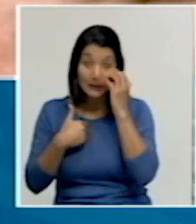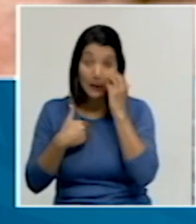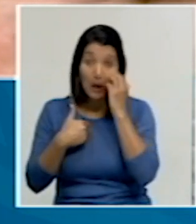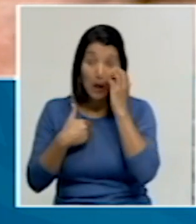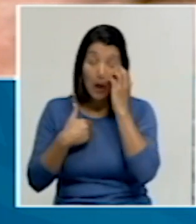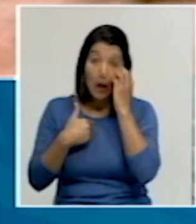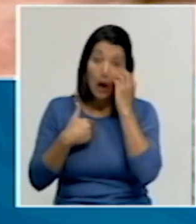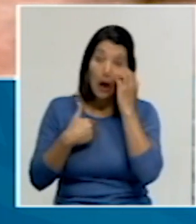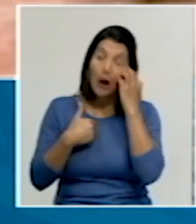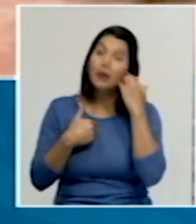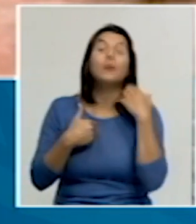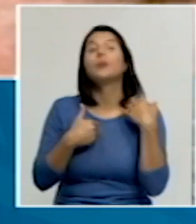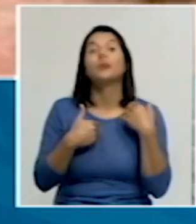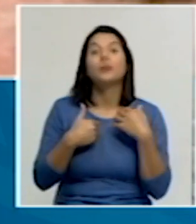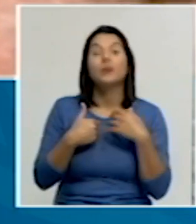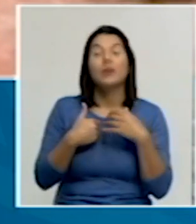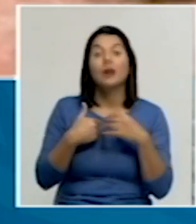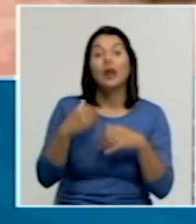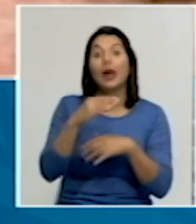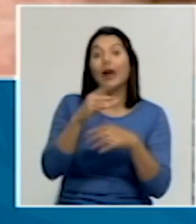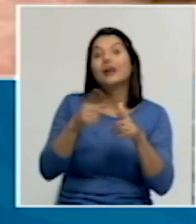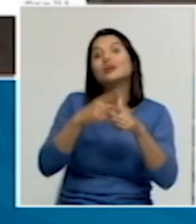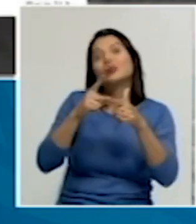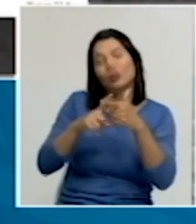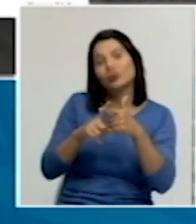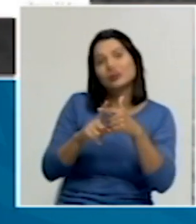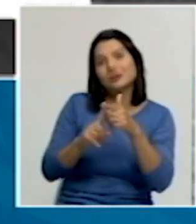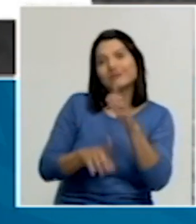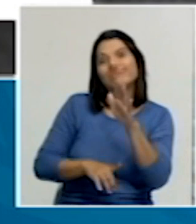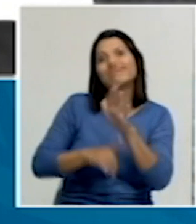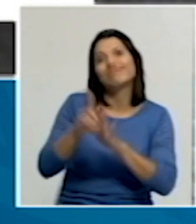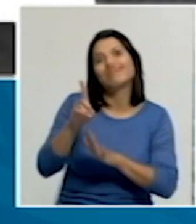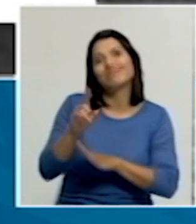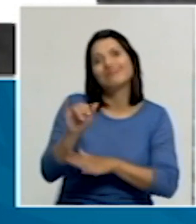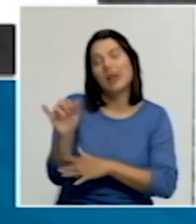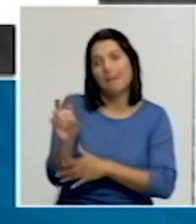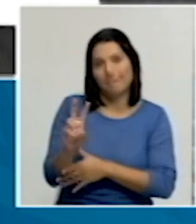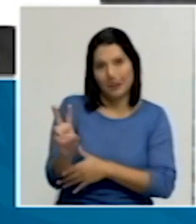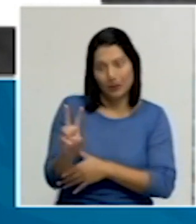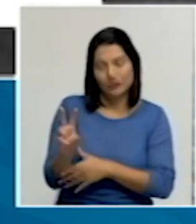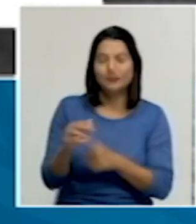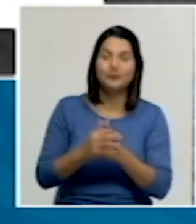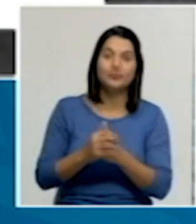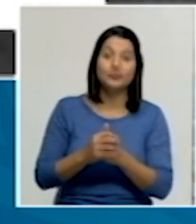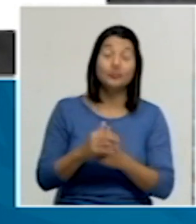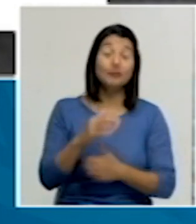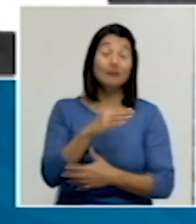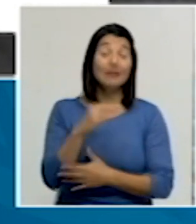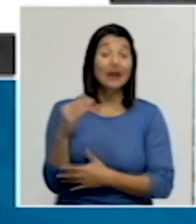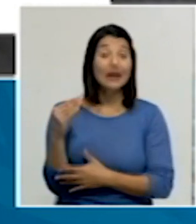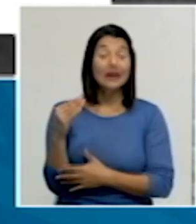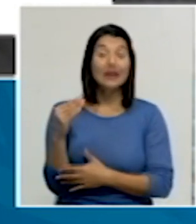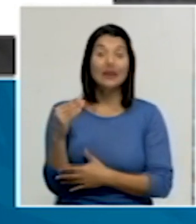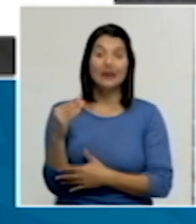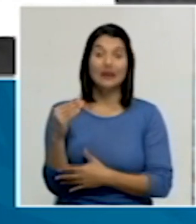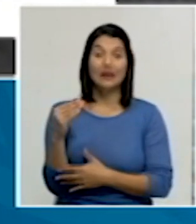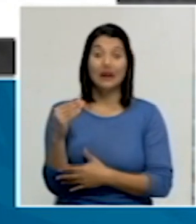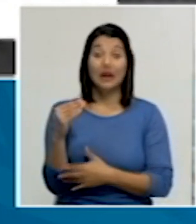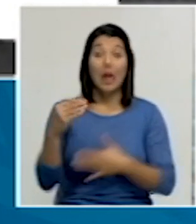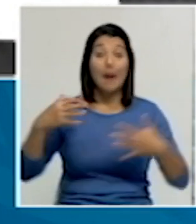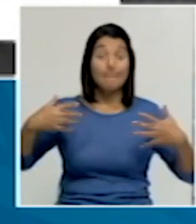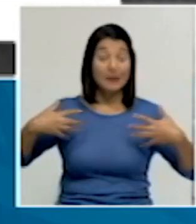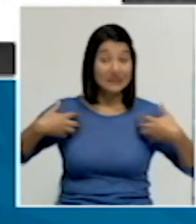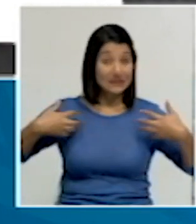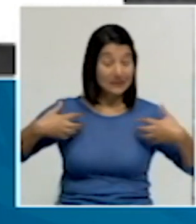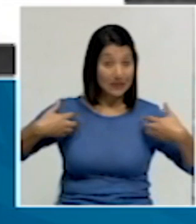tuvieron contacto con aquellos y se da este paso. Y digamos, en este caso, los